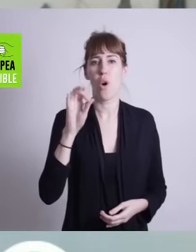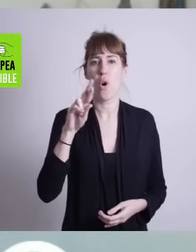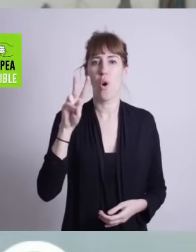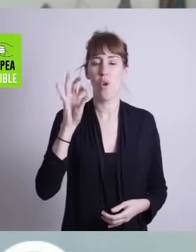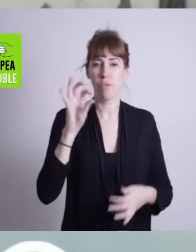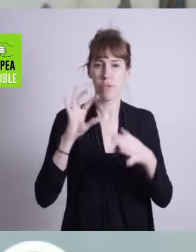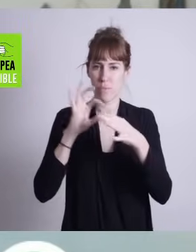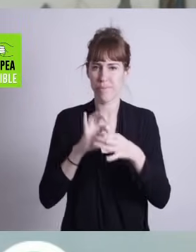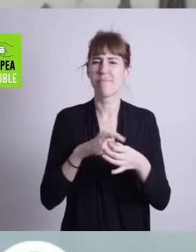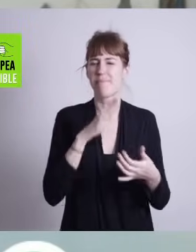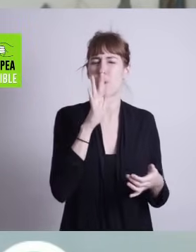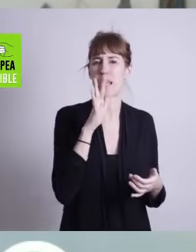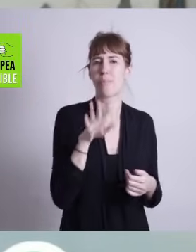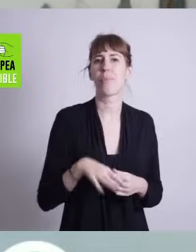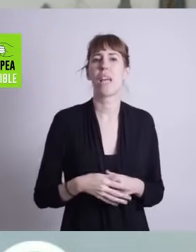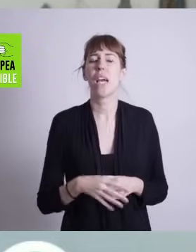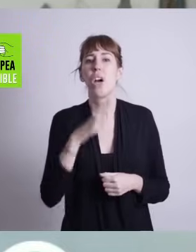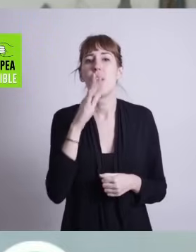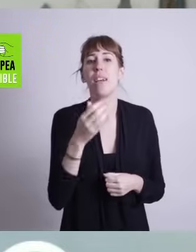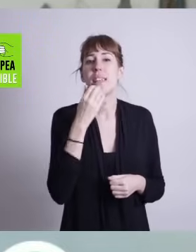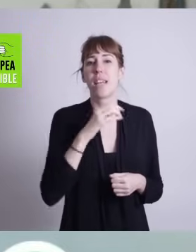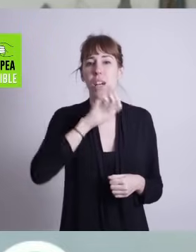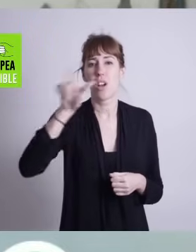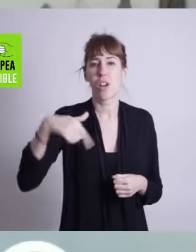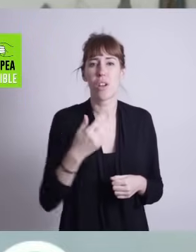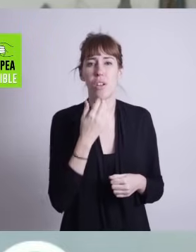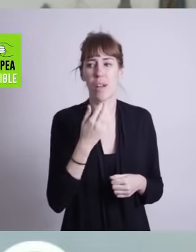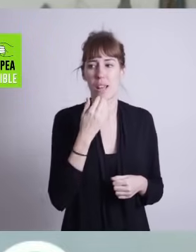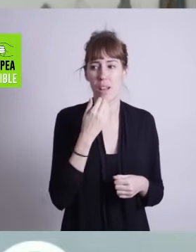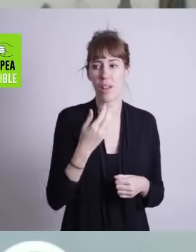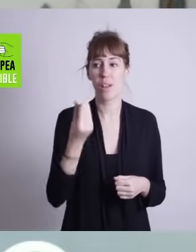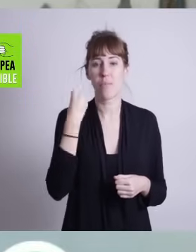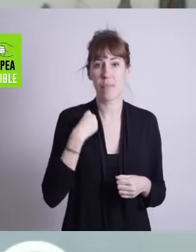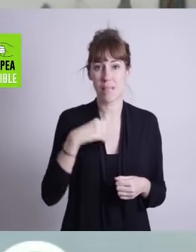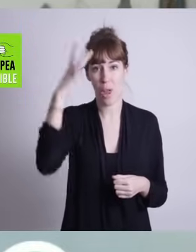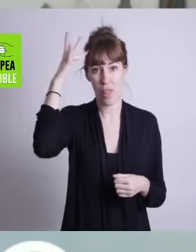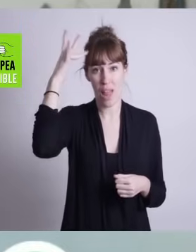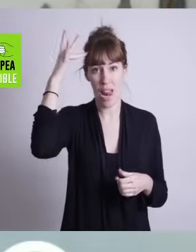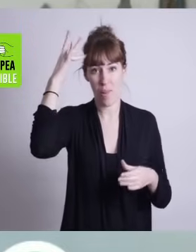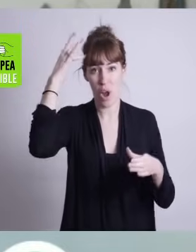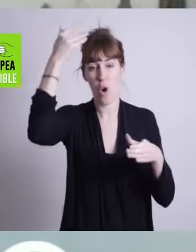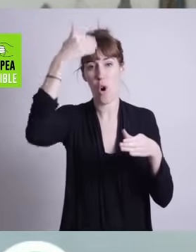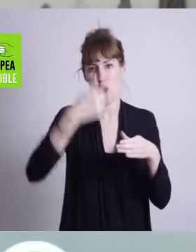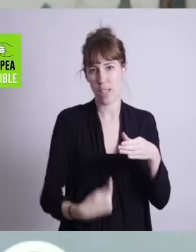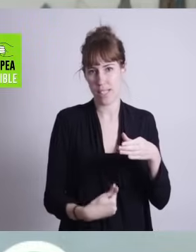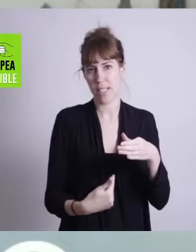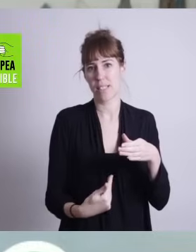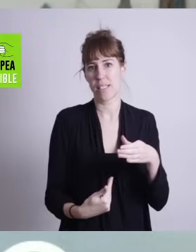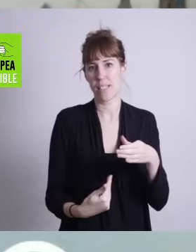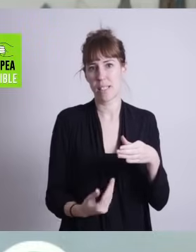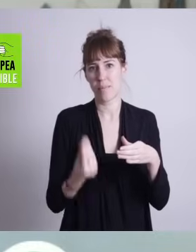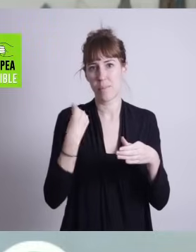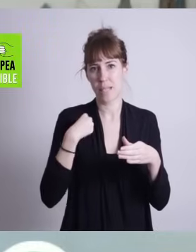si tenemos, hacemos un corte en vertical de nuestro cerebro, desde el centro por la mitad,